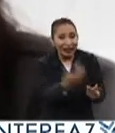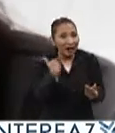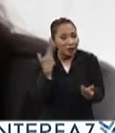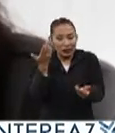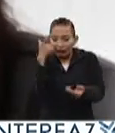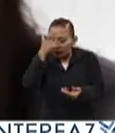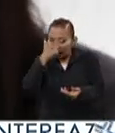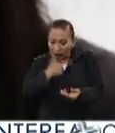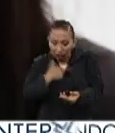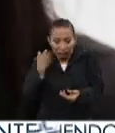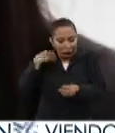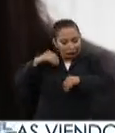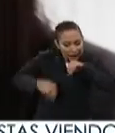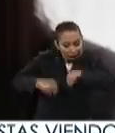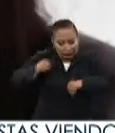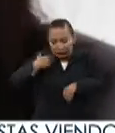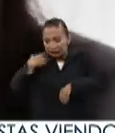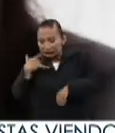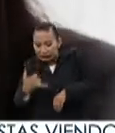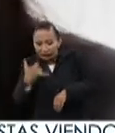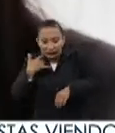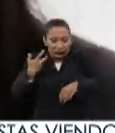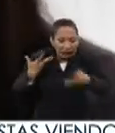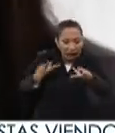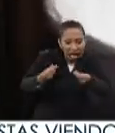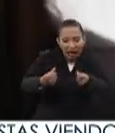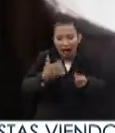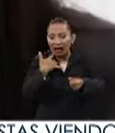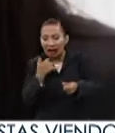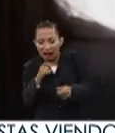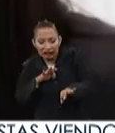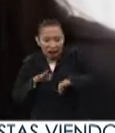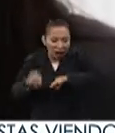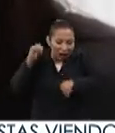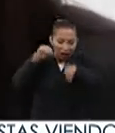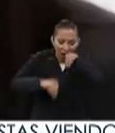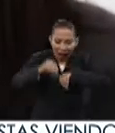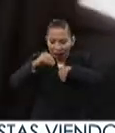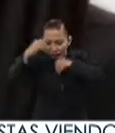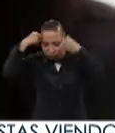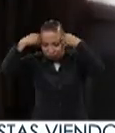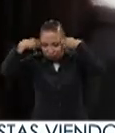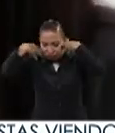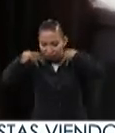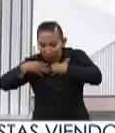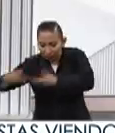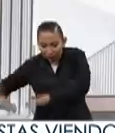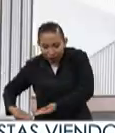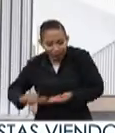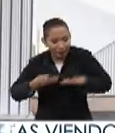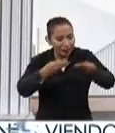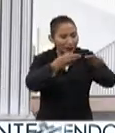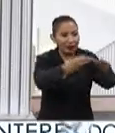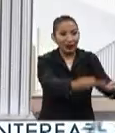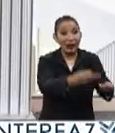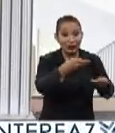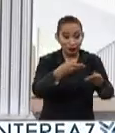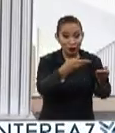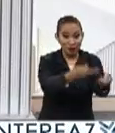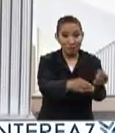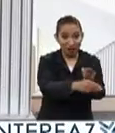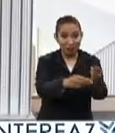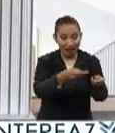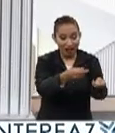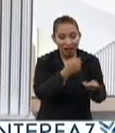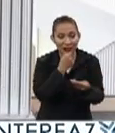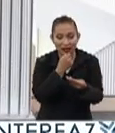noche haciéndolo, que te costó mucho dinero, esfuerzo, trabajo, sudor, pero al momento en el que tú le presentas